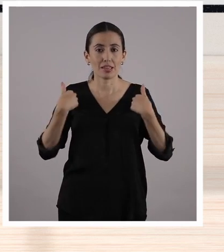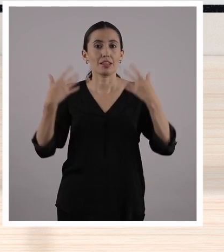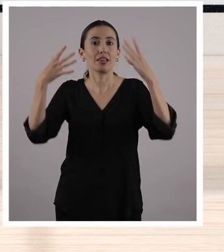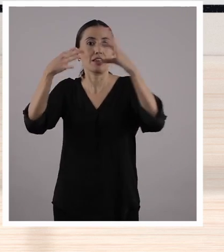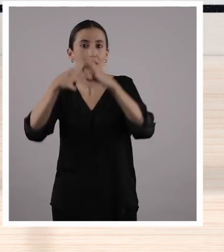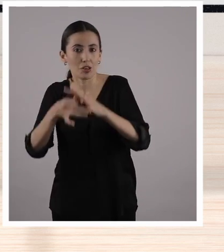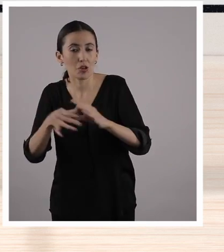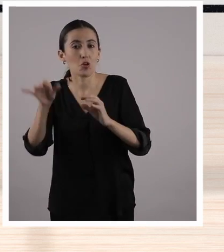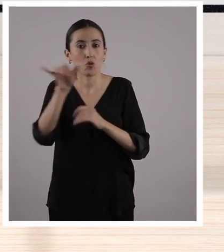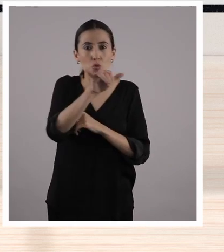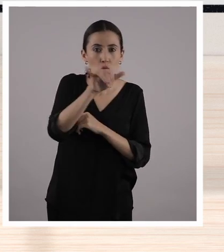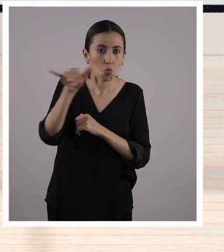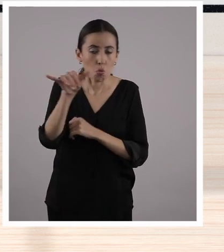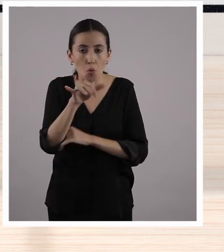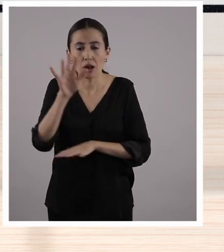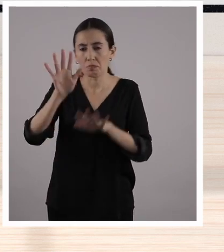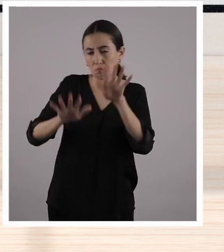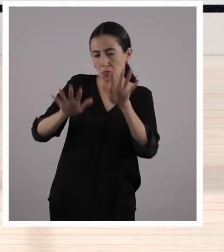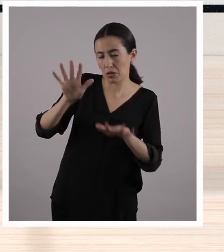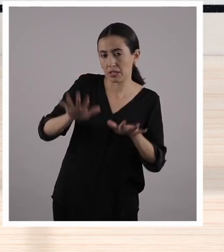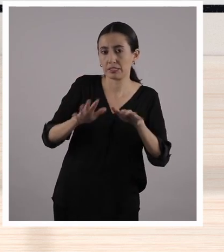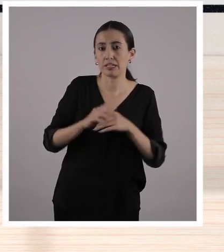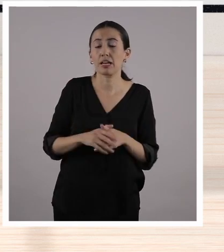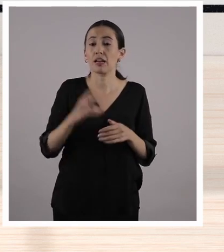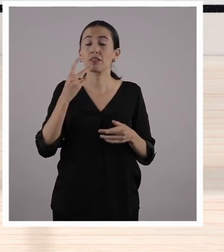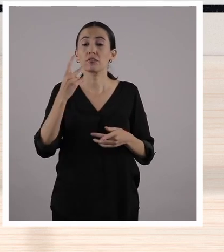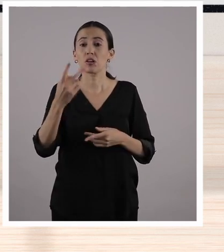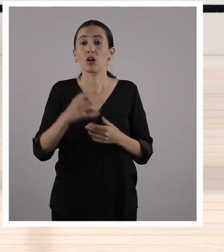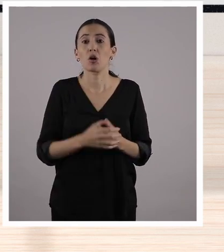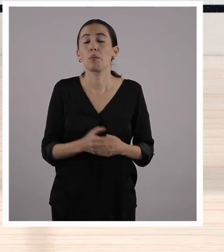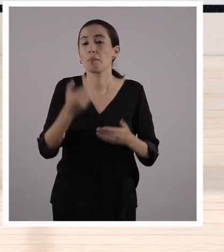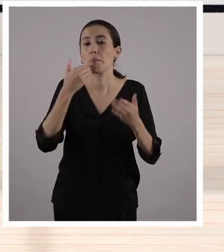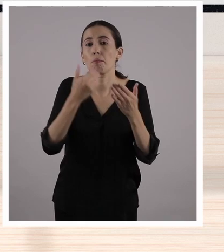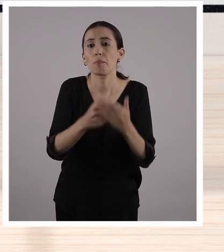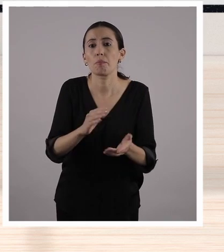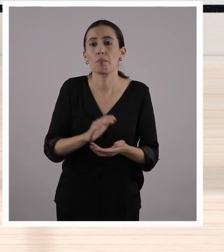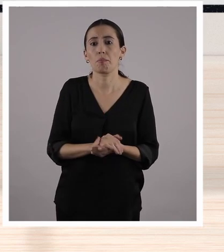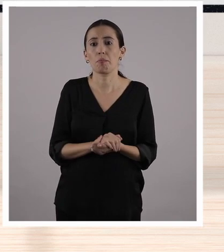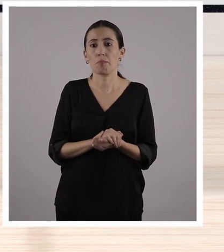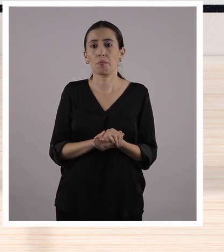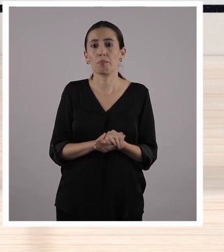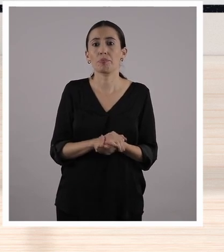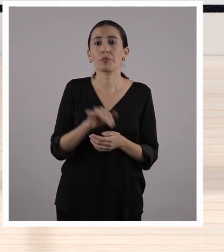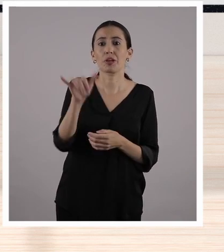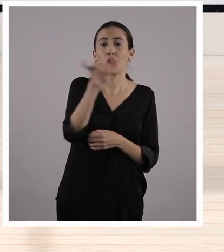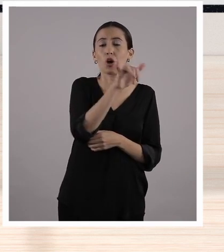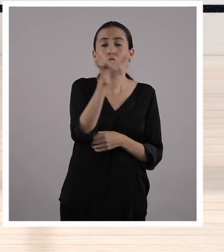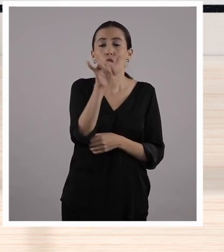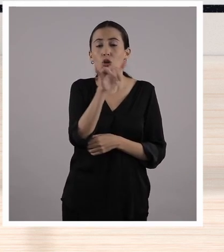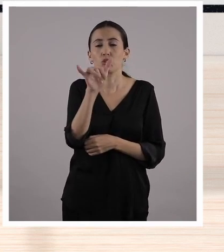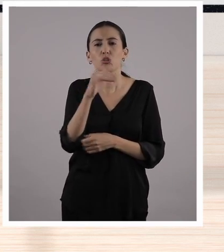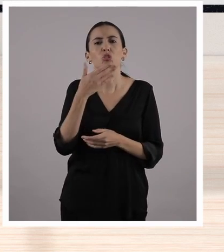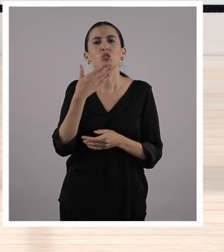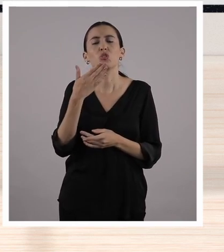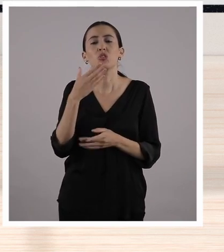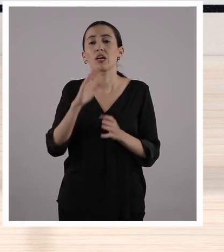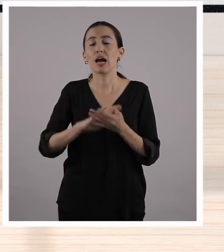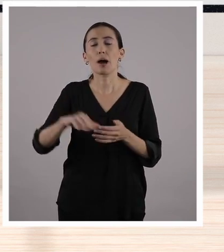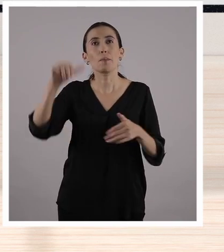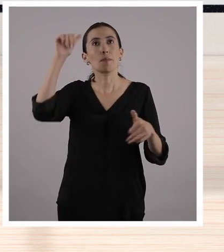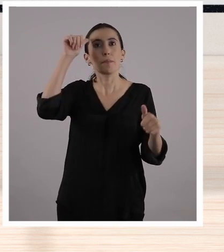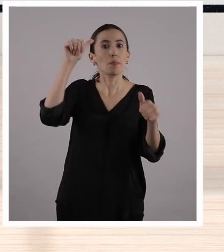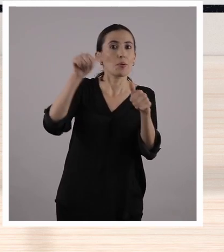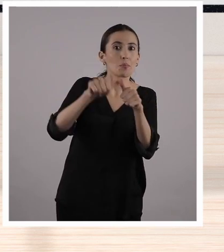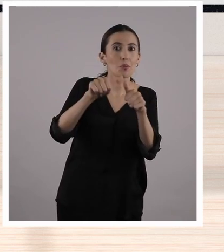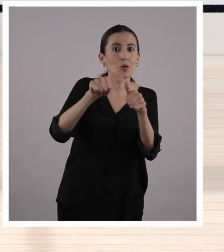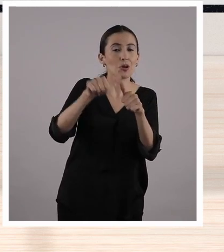tienen semejanzas también. Entre algunas de ellas, y les menciono algunas, son que ambas forman parte de la